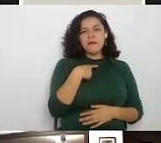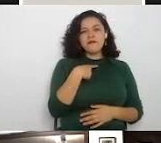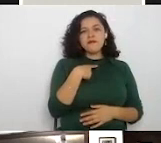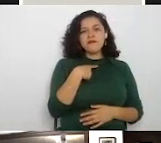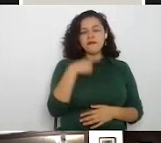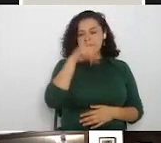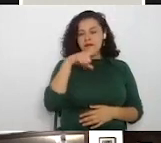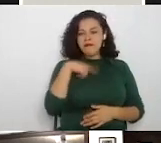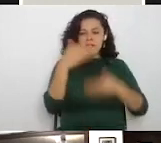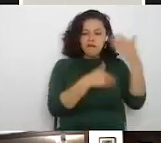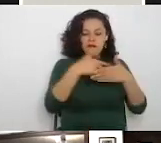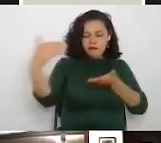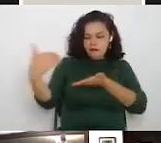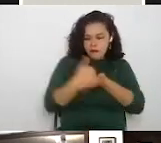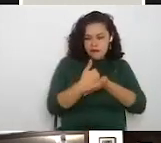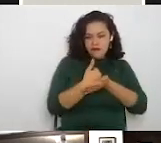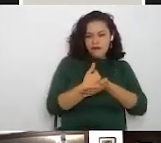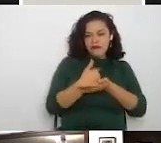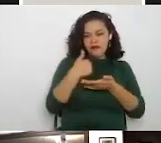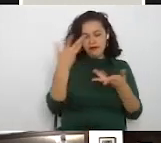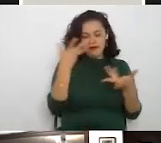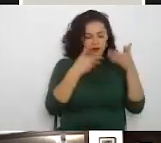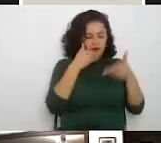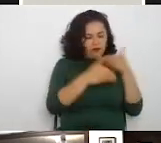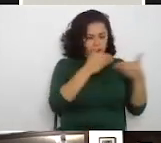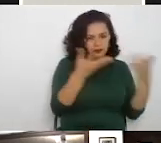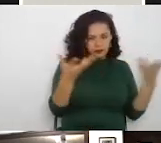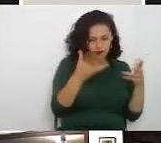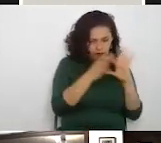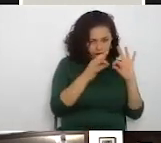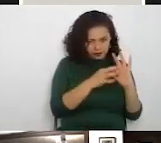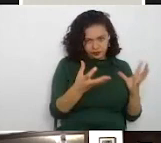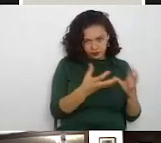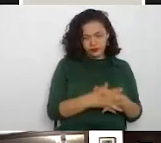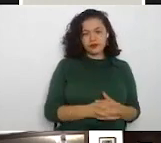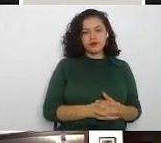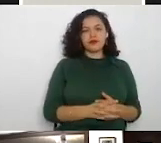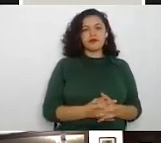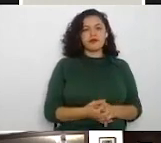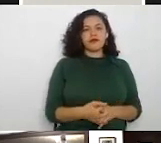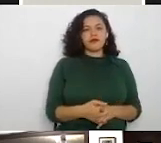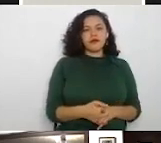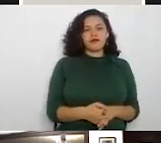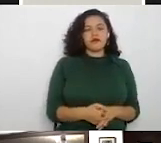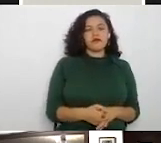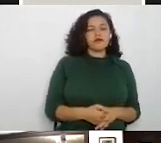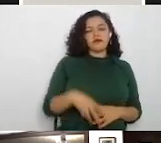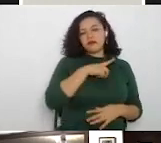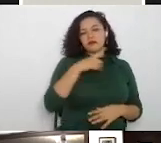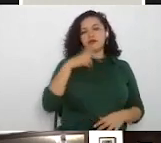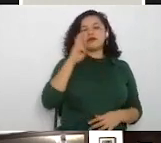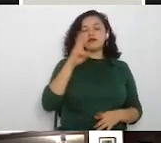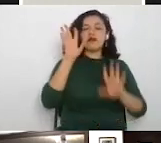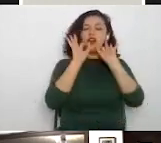en el procedimiento que se está elaborando y que debemos de ver cómo debe estar requisitado con todos